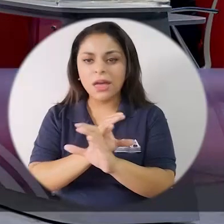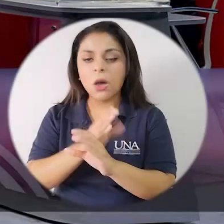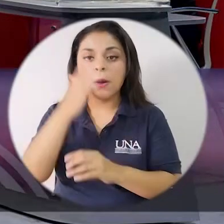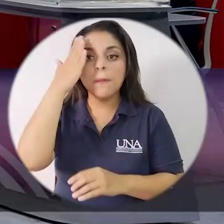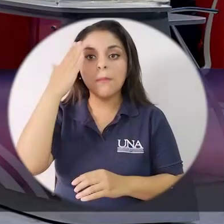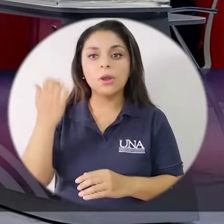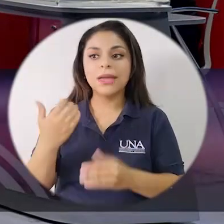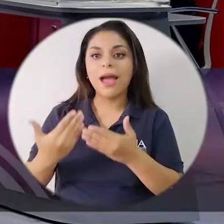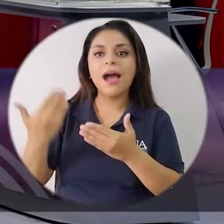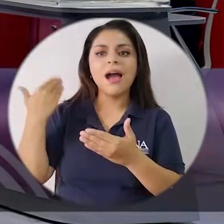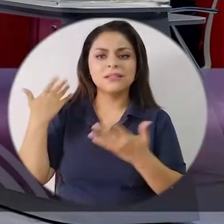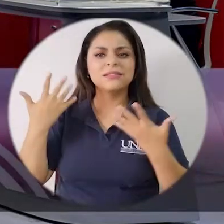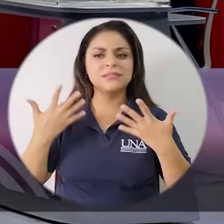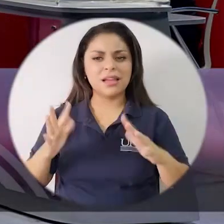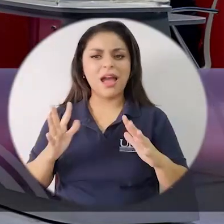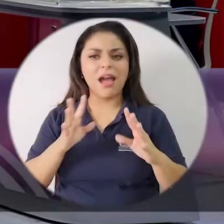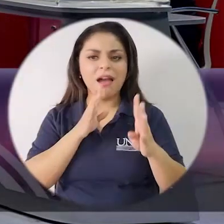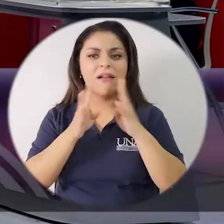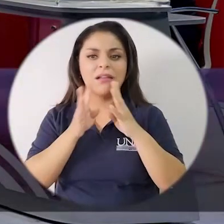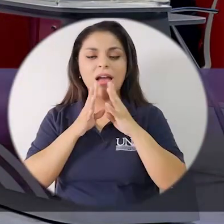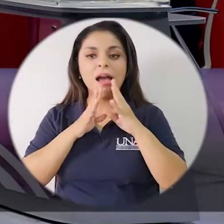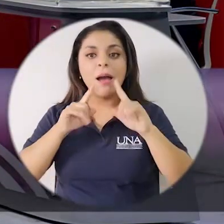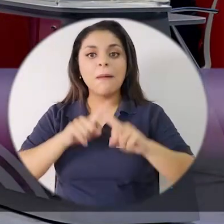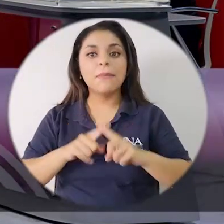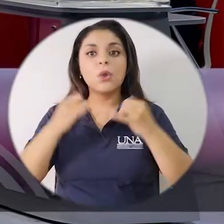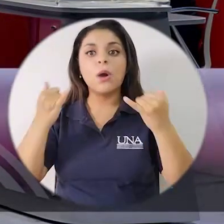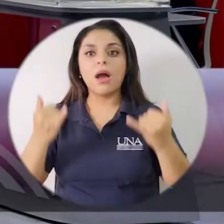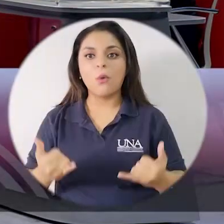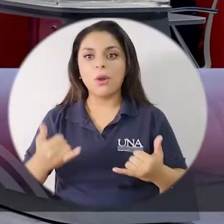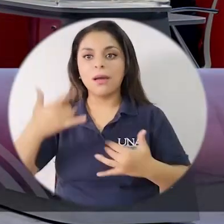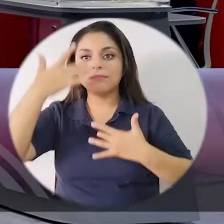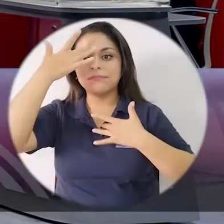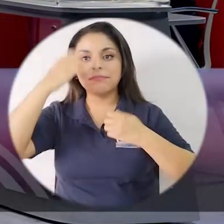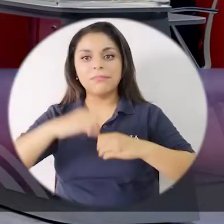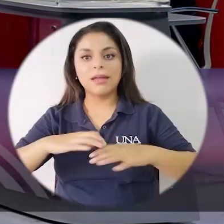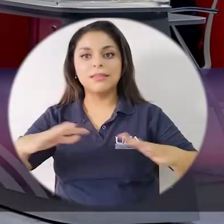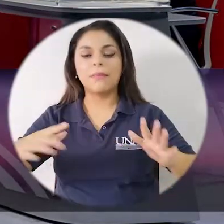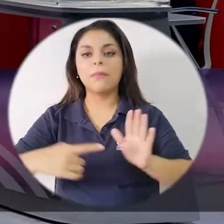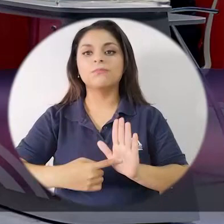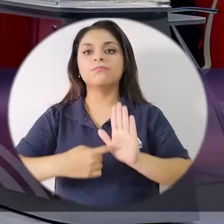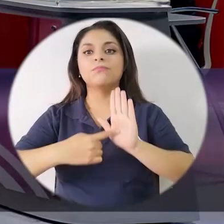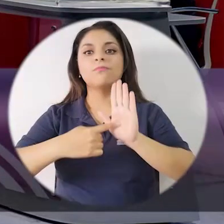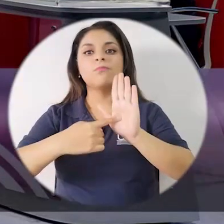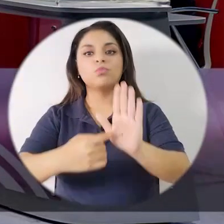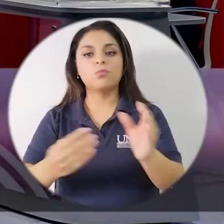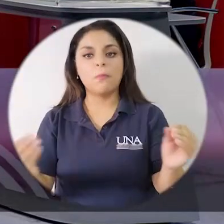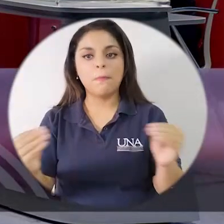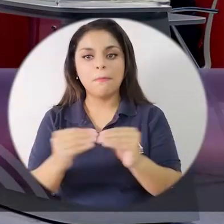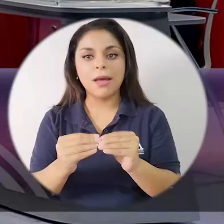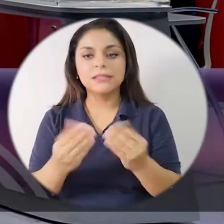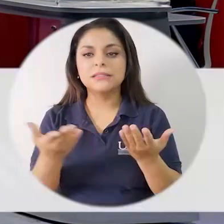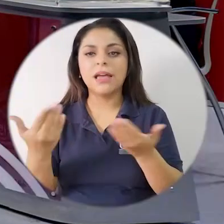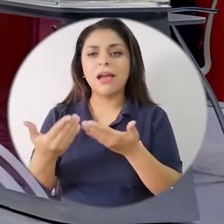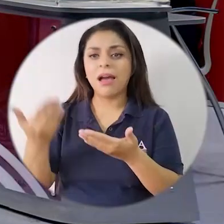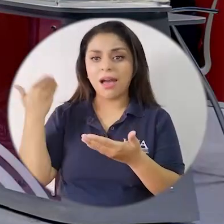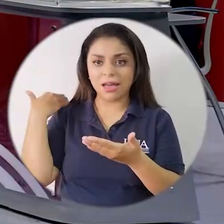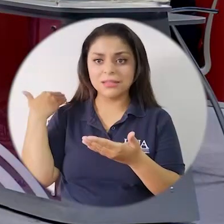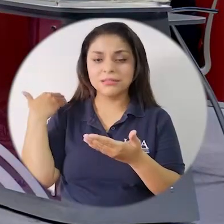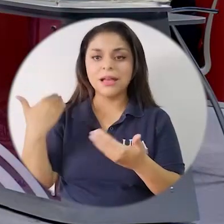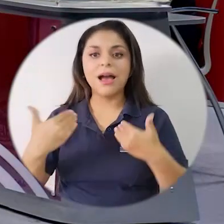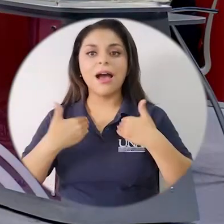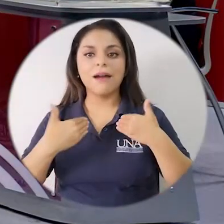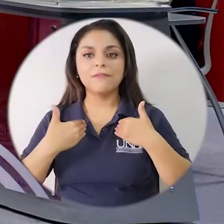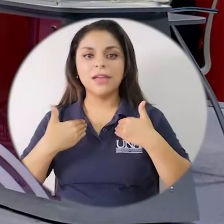pero con el tema de pandemia nos vino a desnudar, ¿verdad? De cómo tal vez antes teníamos la oportunidad de